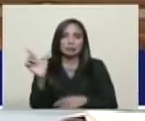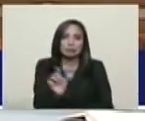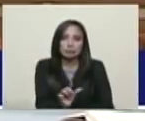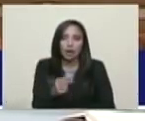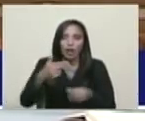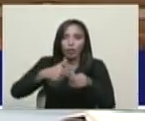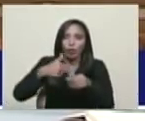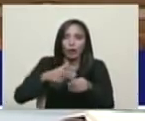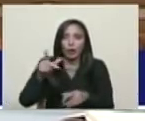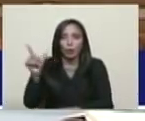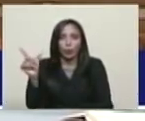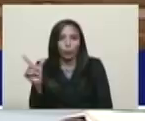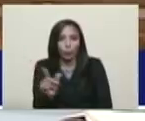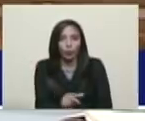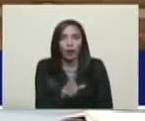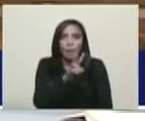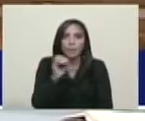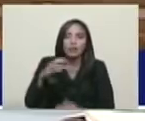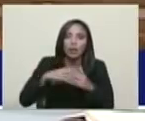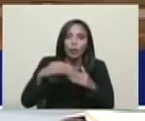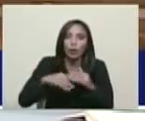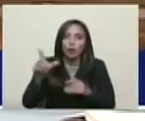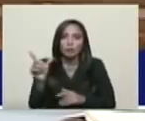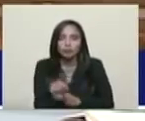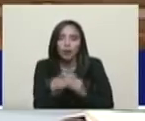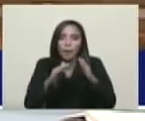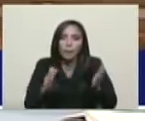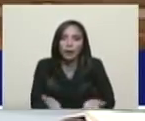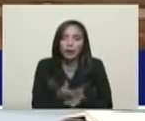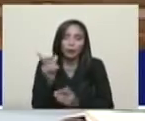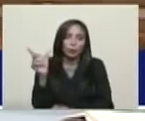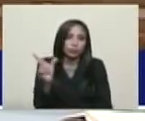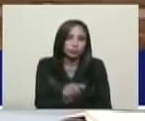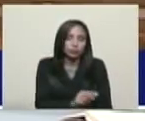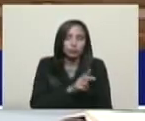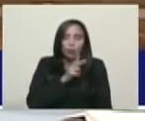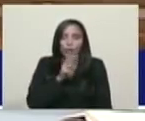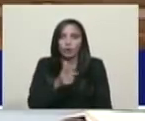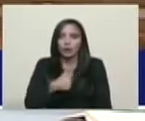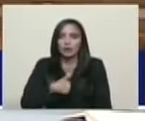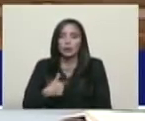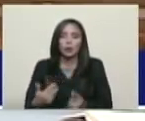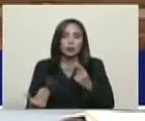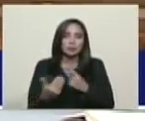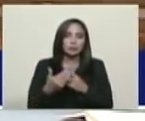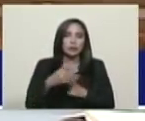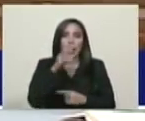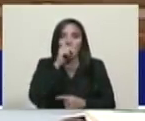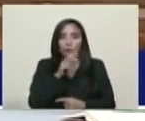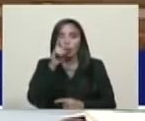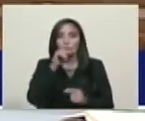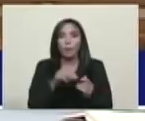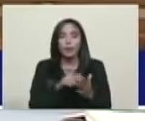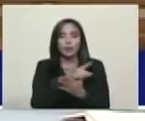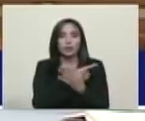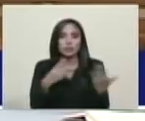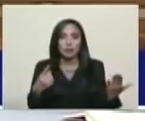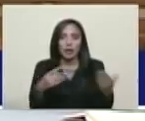del precio petrolero a 20 dólares el barril que yo tuve que soportar el año 2016,